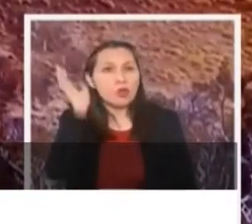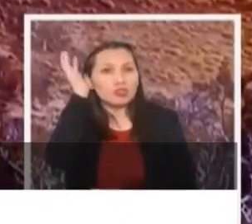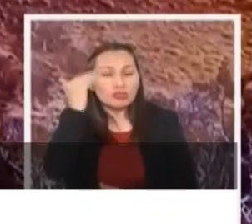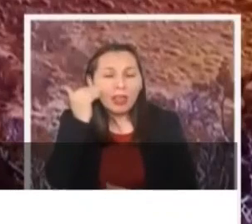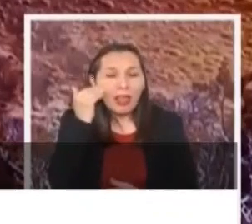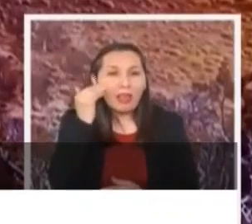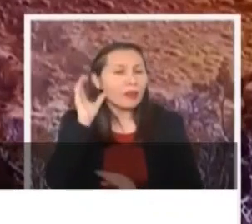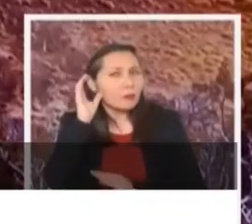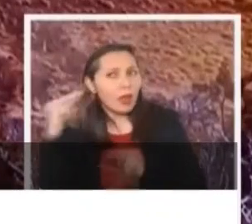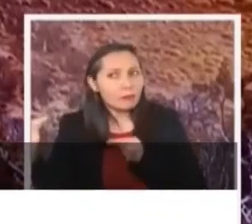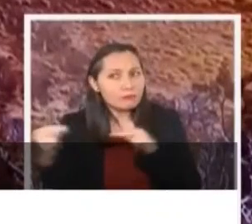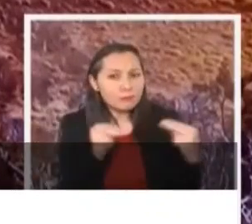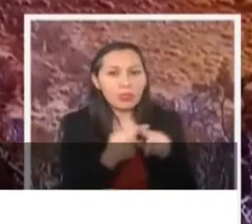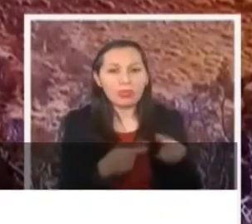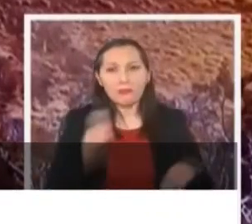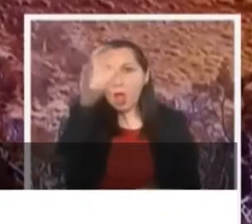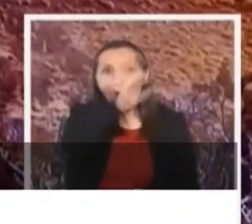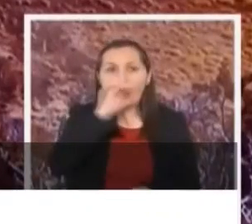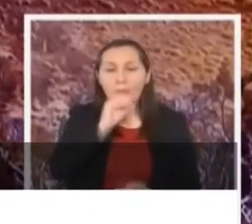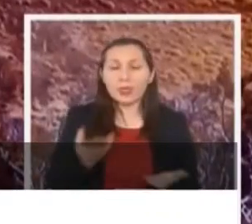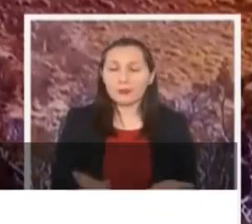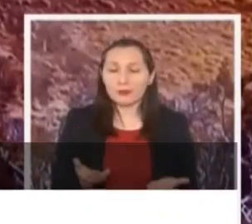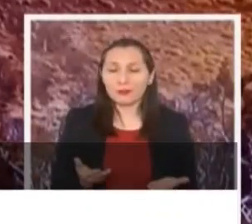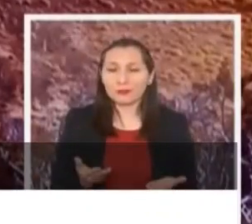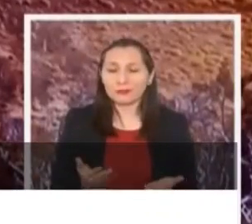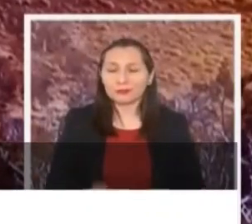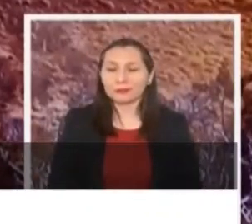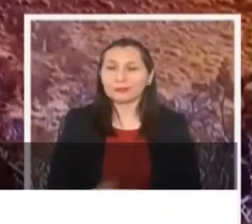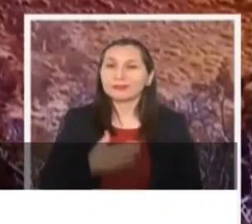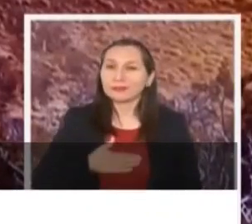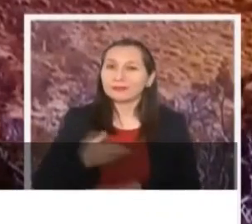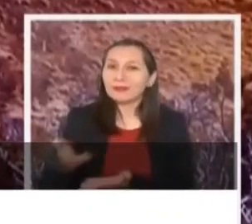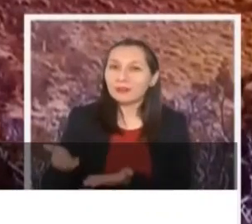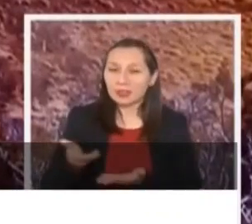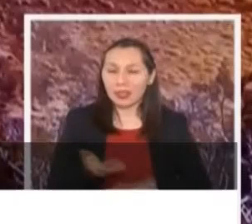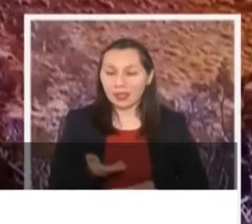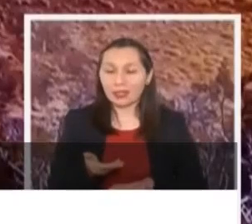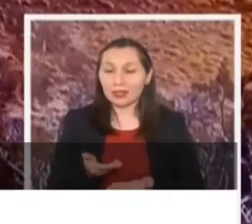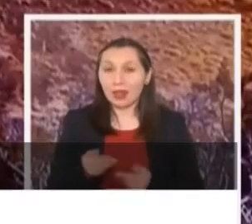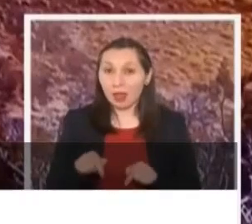un 4,5% de los que lo hicieron en blanco. El total, más